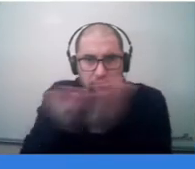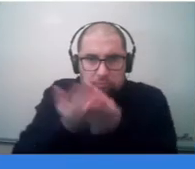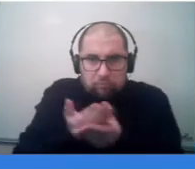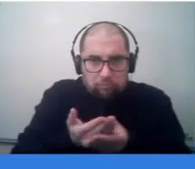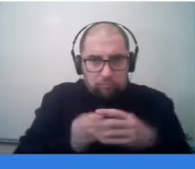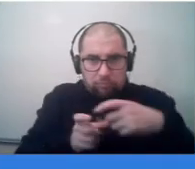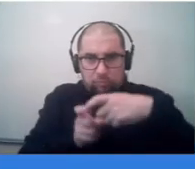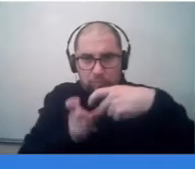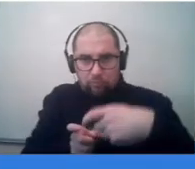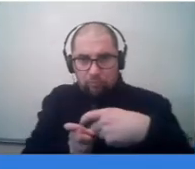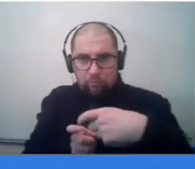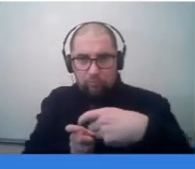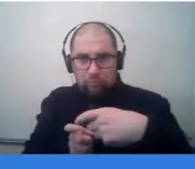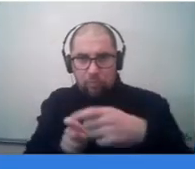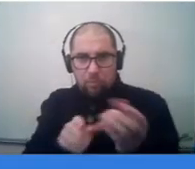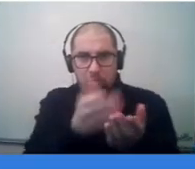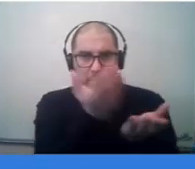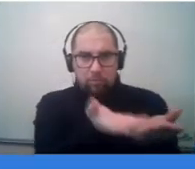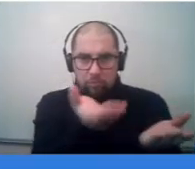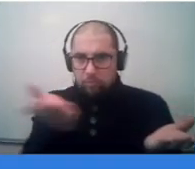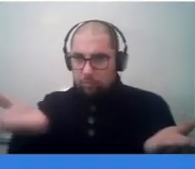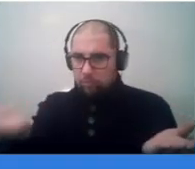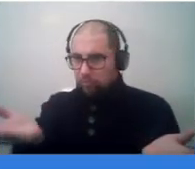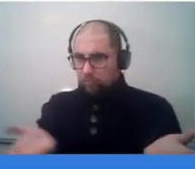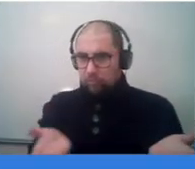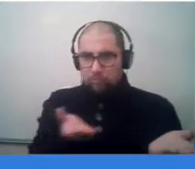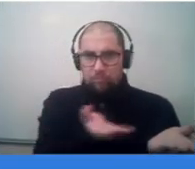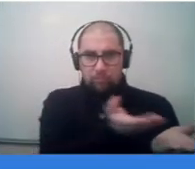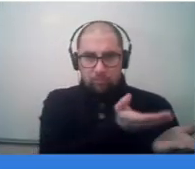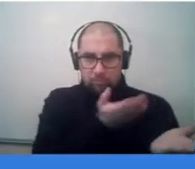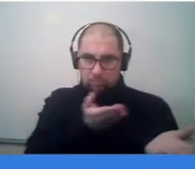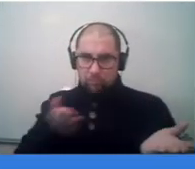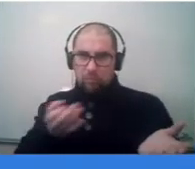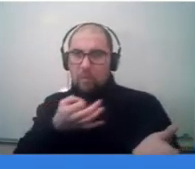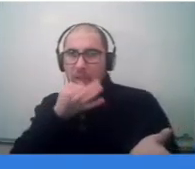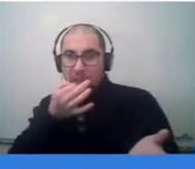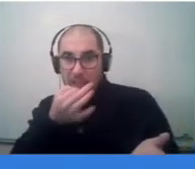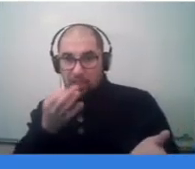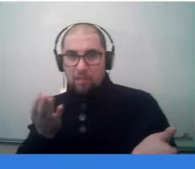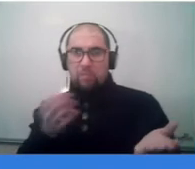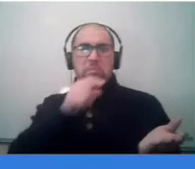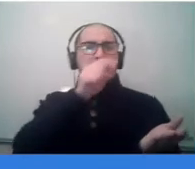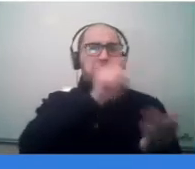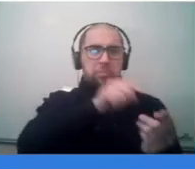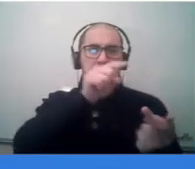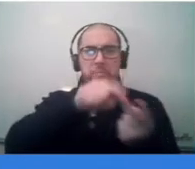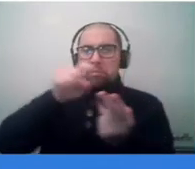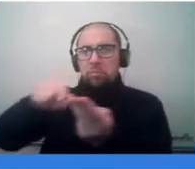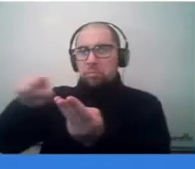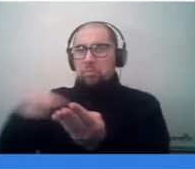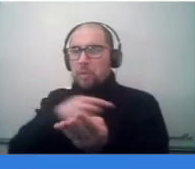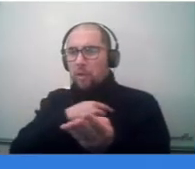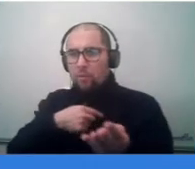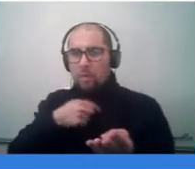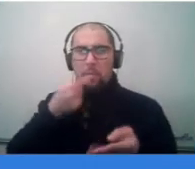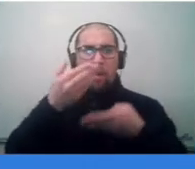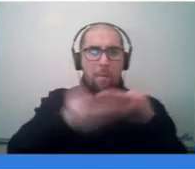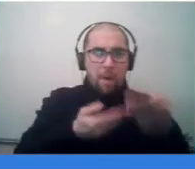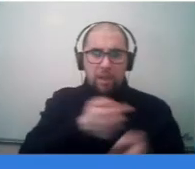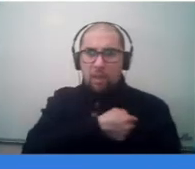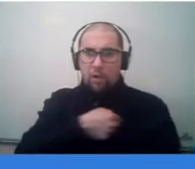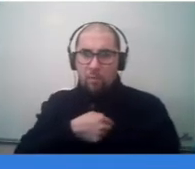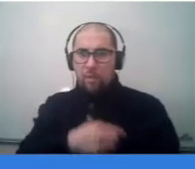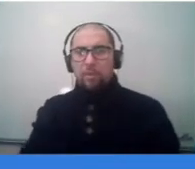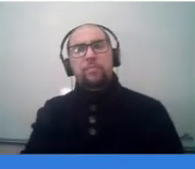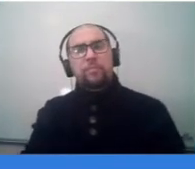Luego, tenemos que poner todas las tarjetas boca arriba y nombrarlas juntos. Esto nos permitirá tener